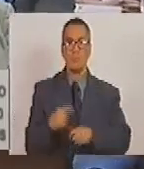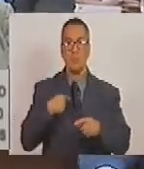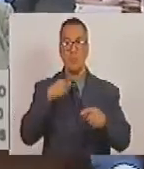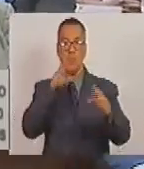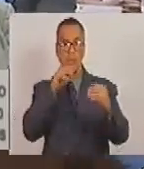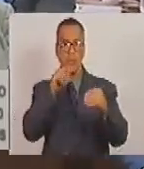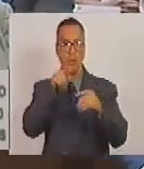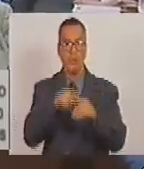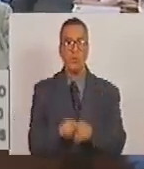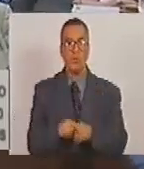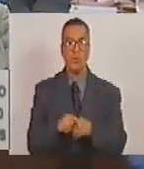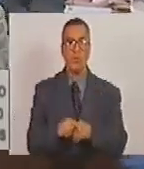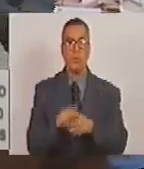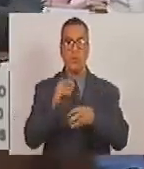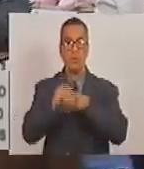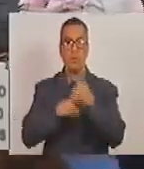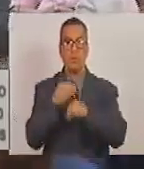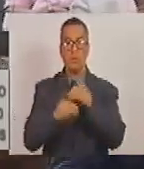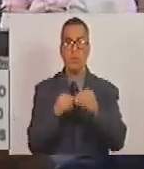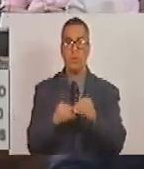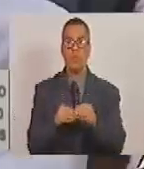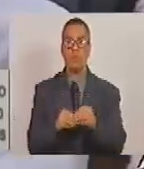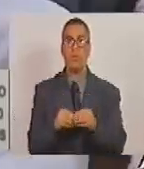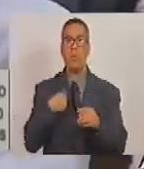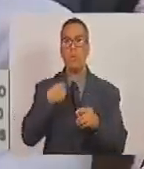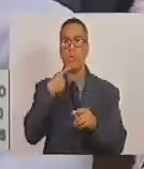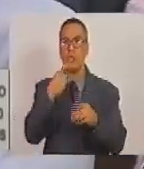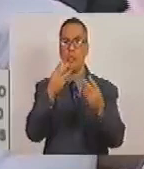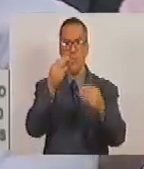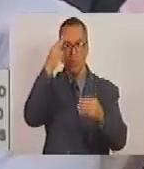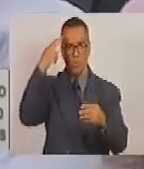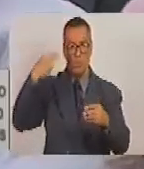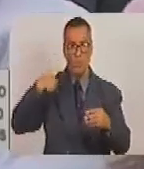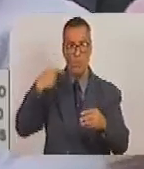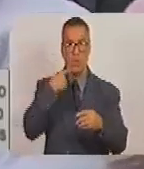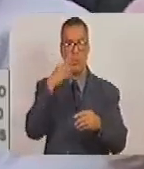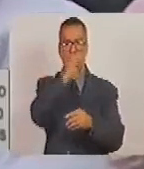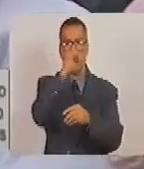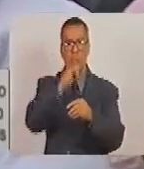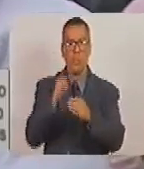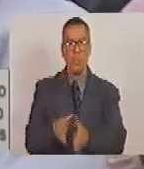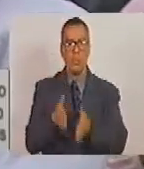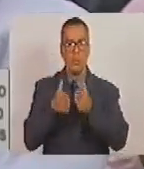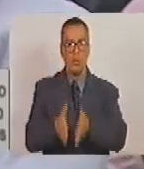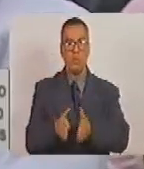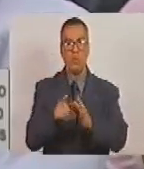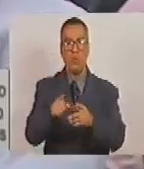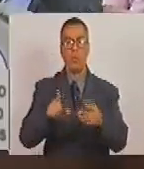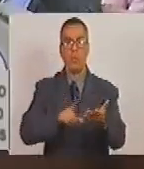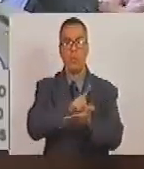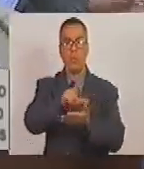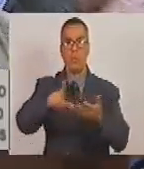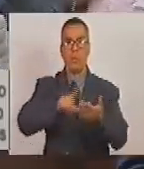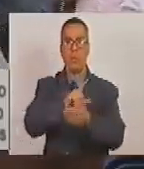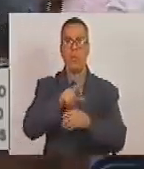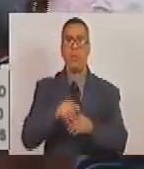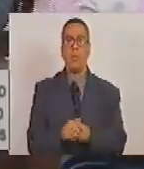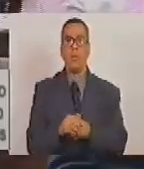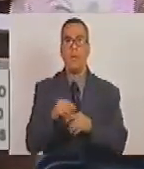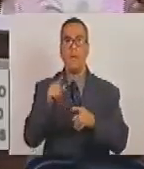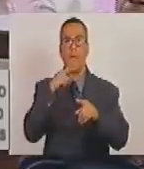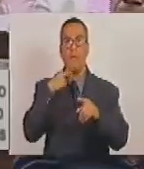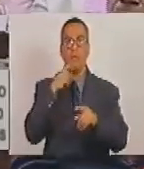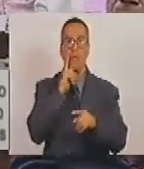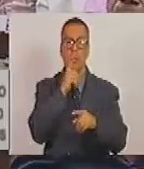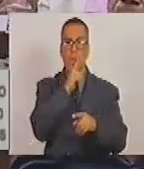hablamos de la correspondencia, y lo digo con mucho orgullo por ser zuliano, por haber sido criado en la costa oriental, y por llevar